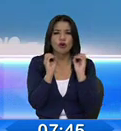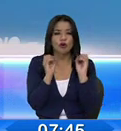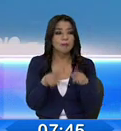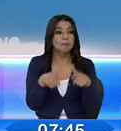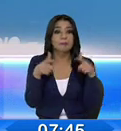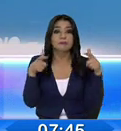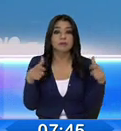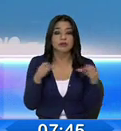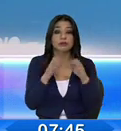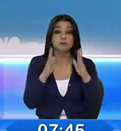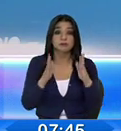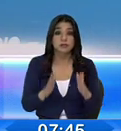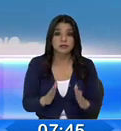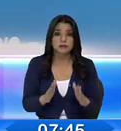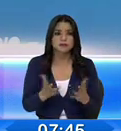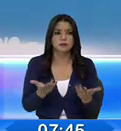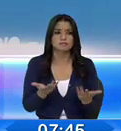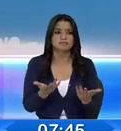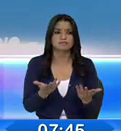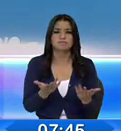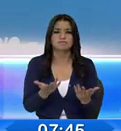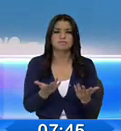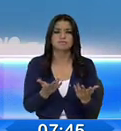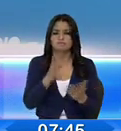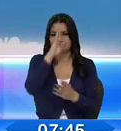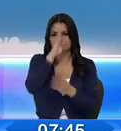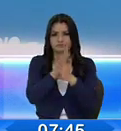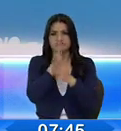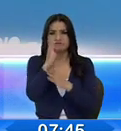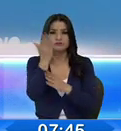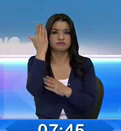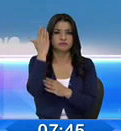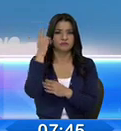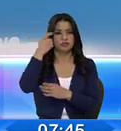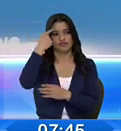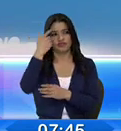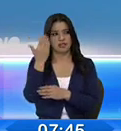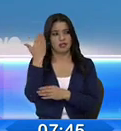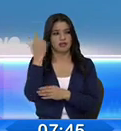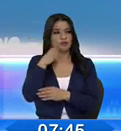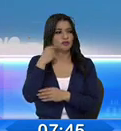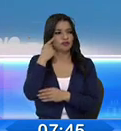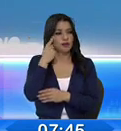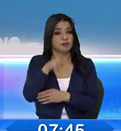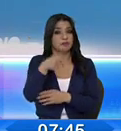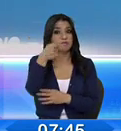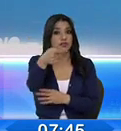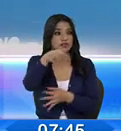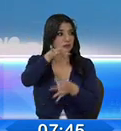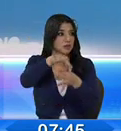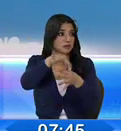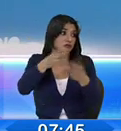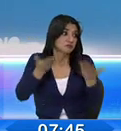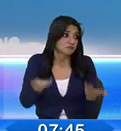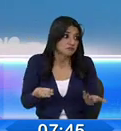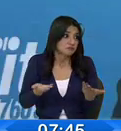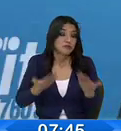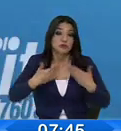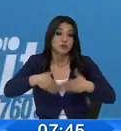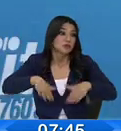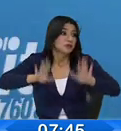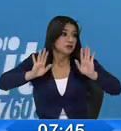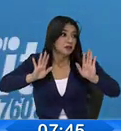la mayoría de asambleístas respondan a la línea del gobierno anterior en las próximas elecciones todo puede pasar y